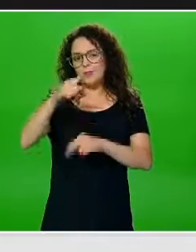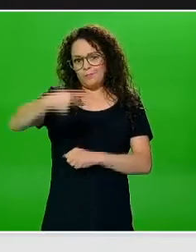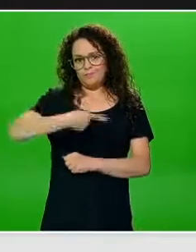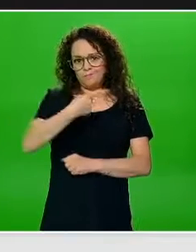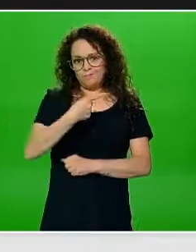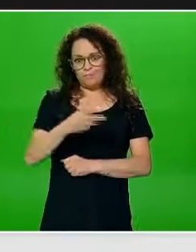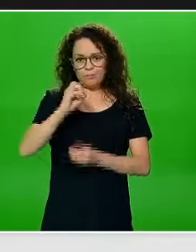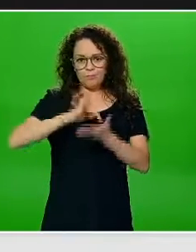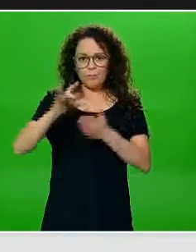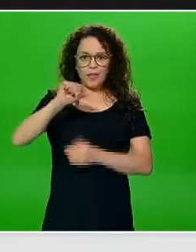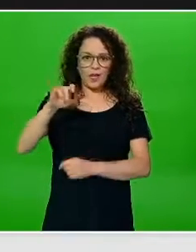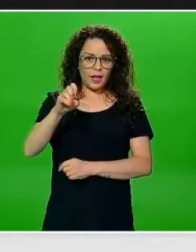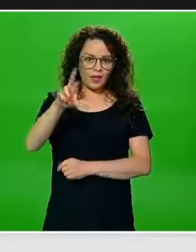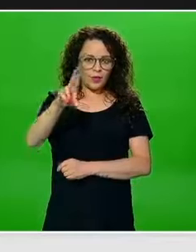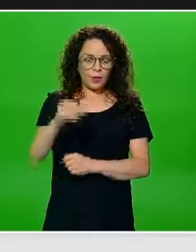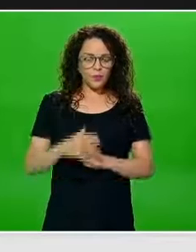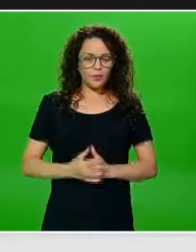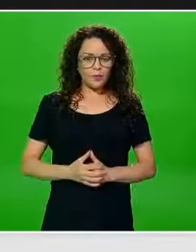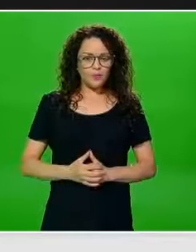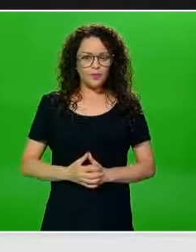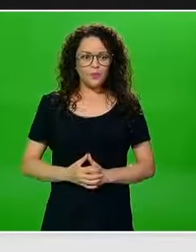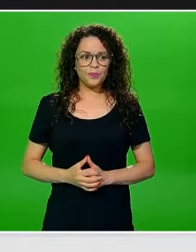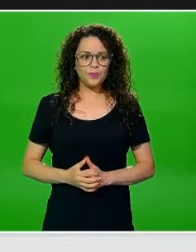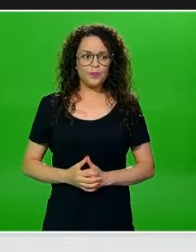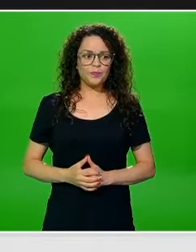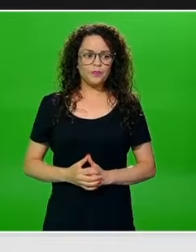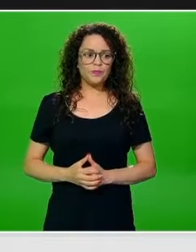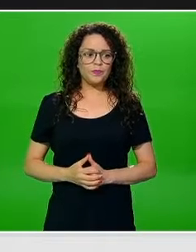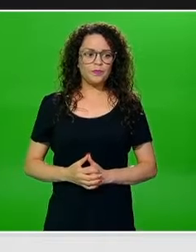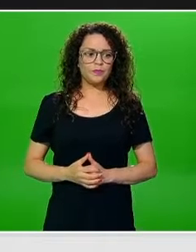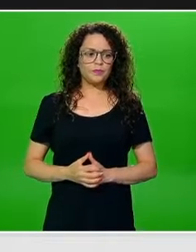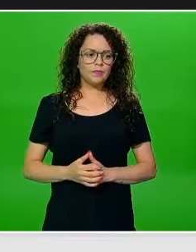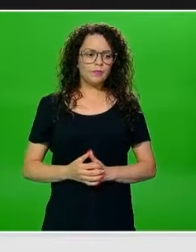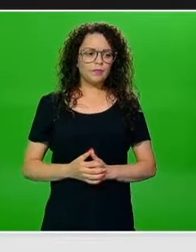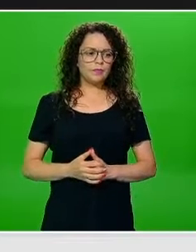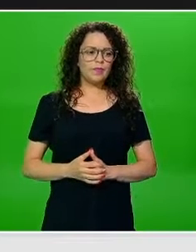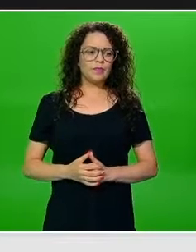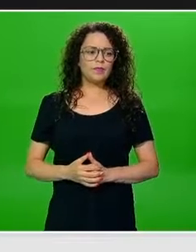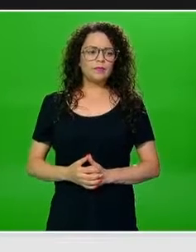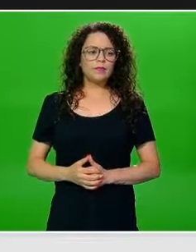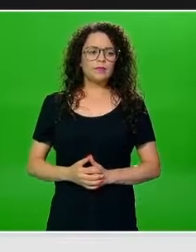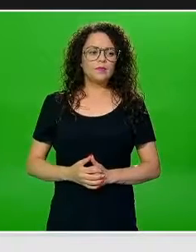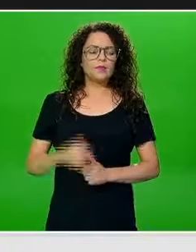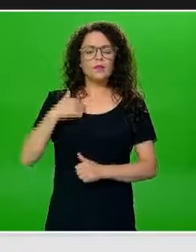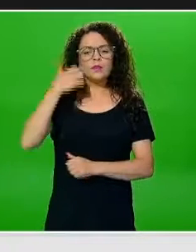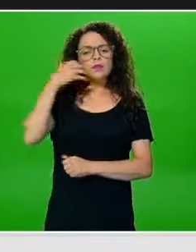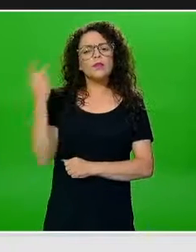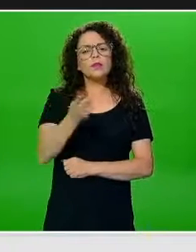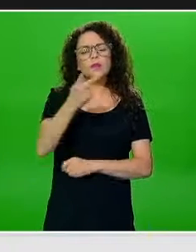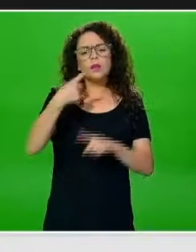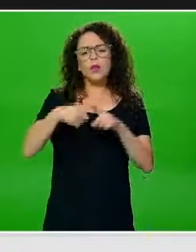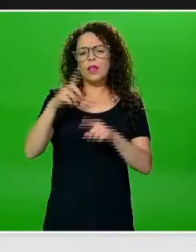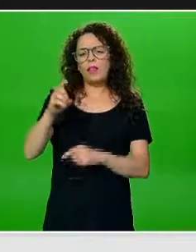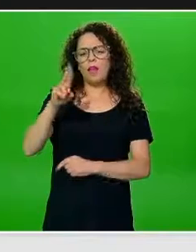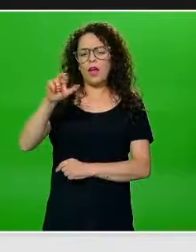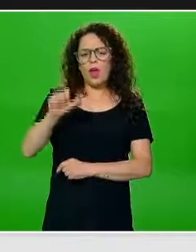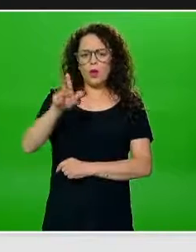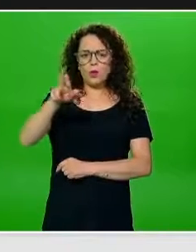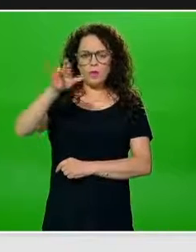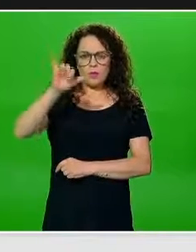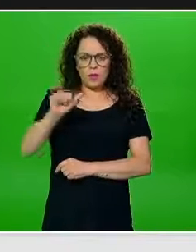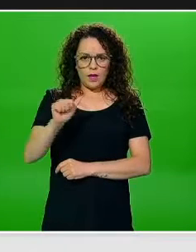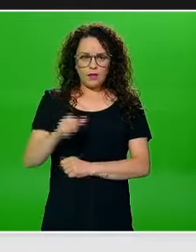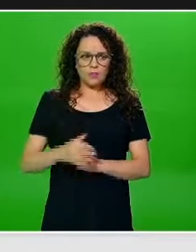gracias, Alejandro. Claro que sí. Nada más tengo una pregunta para el doctor Alomía, para cerrar mi